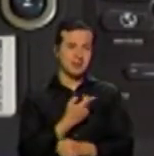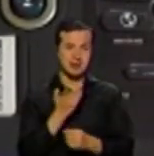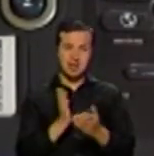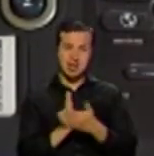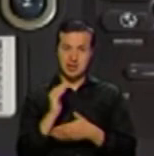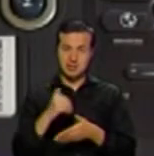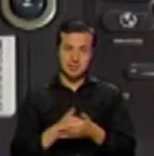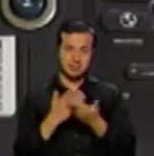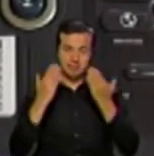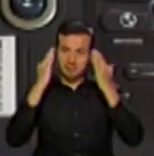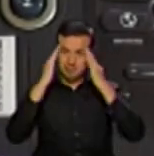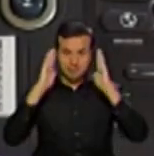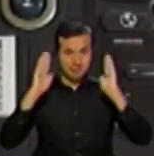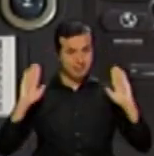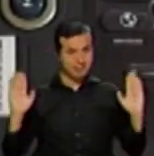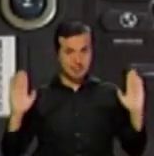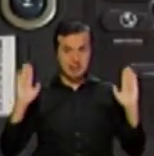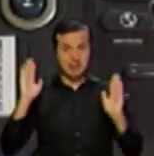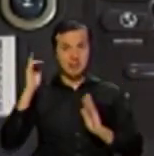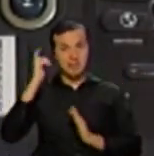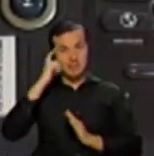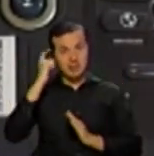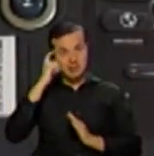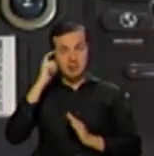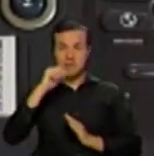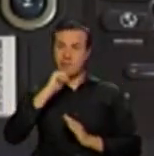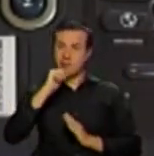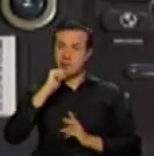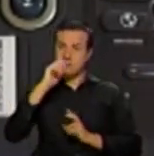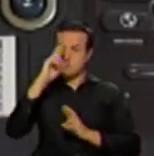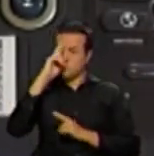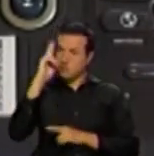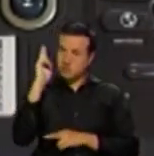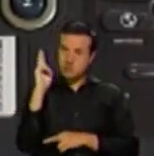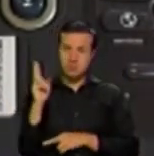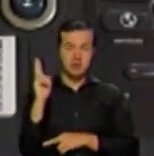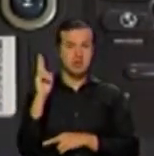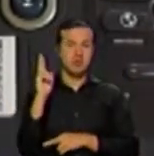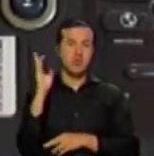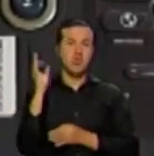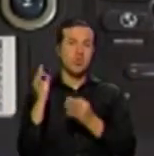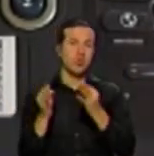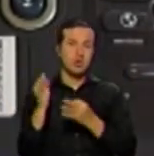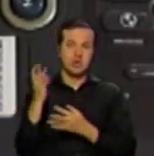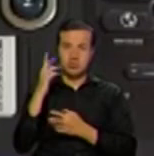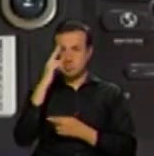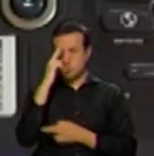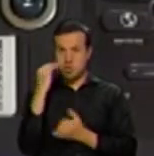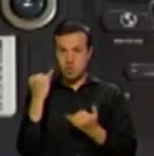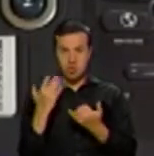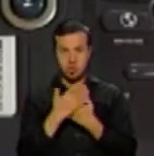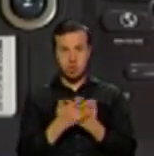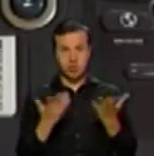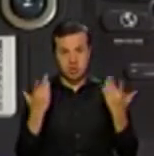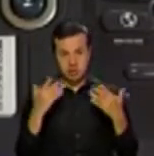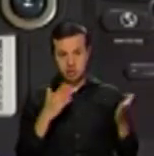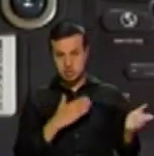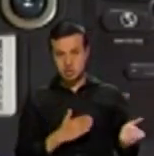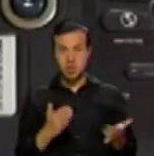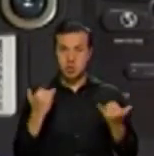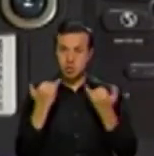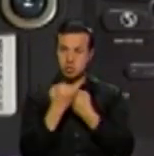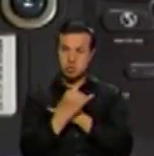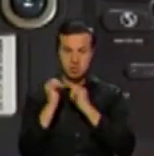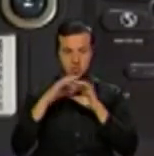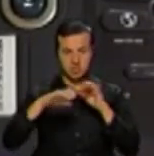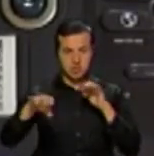acceso. Es decir, me parece a mí una falta de respeto a la función judicial, justo en esta época en que hay